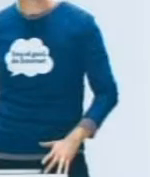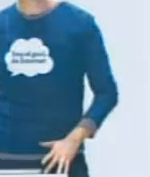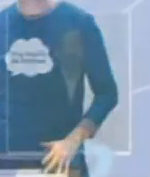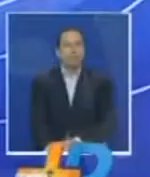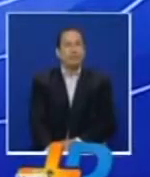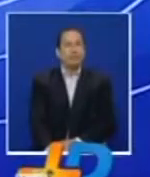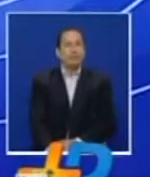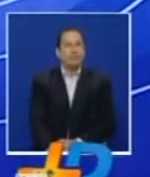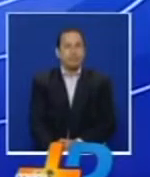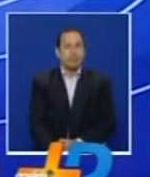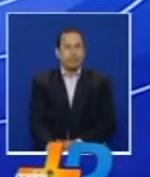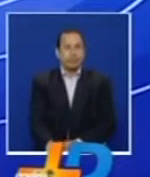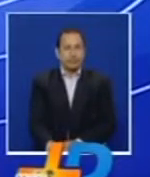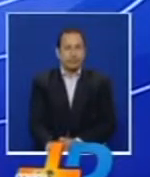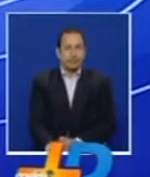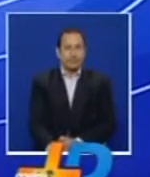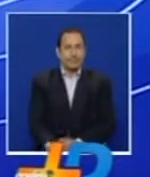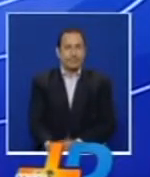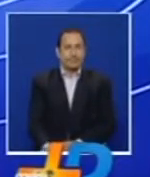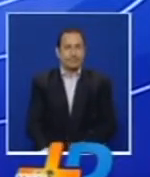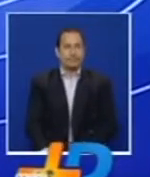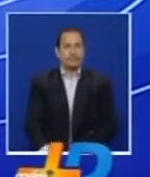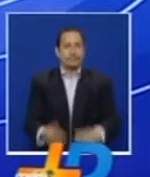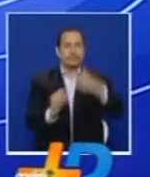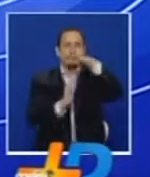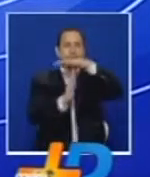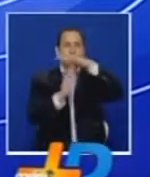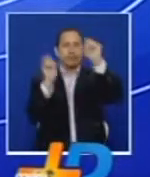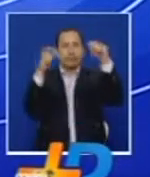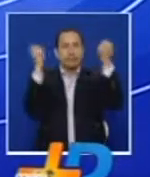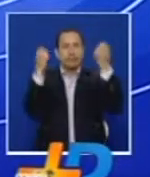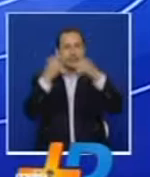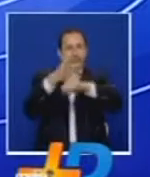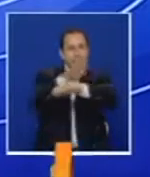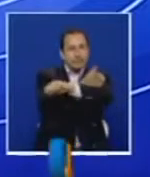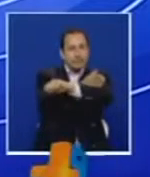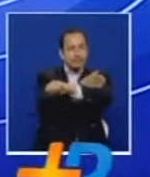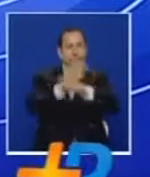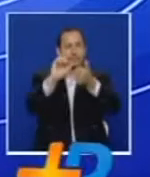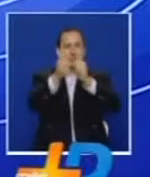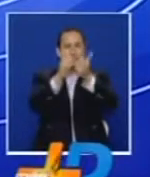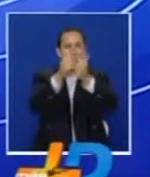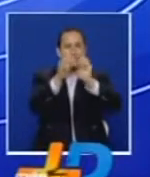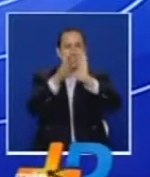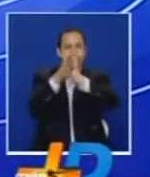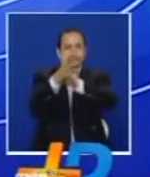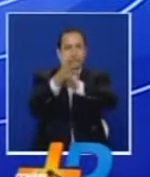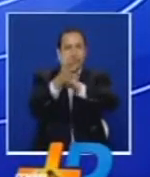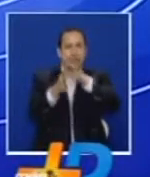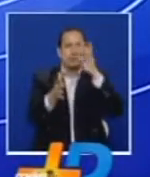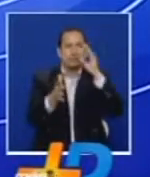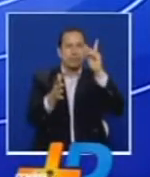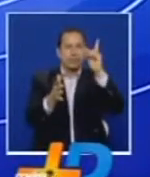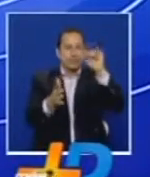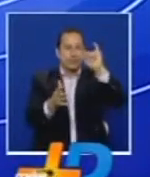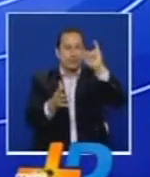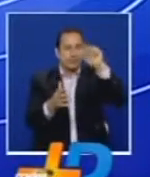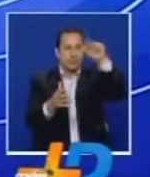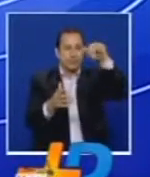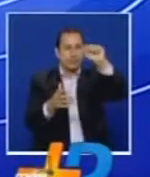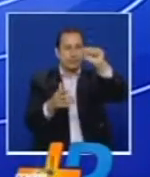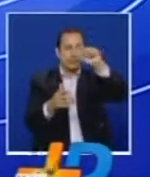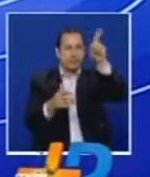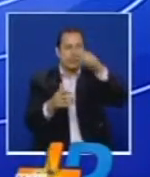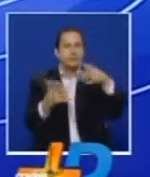más. Nos vamos a comerciales, pero antes, un avance de la información deportiva con Jaime Orlando Dinas, que se encuentra